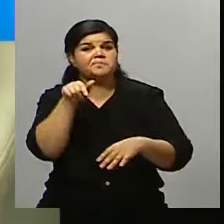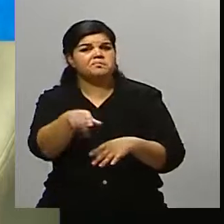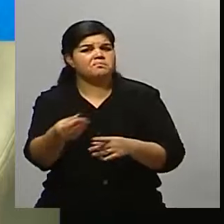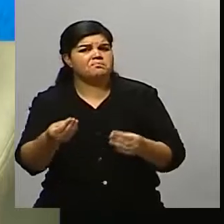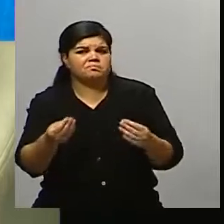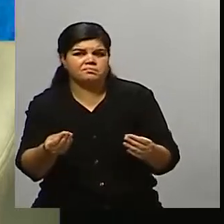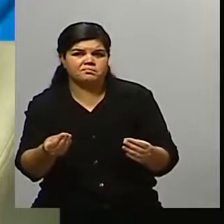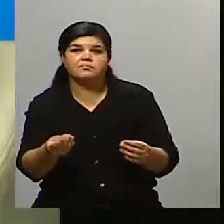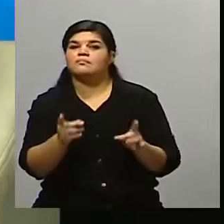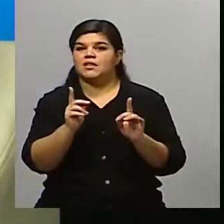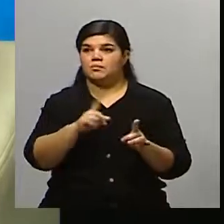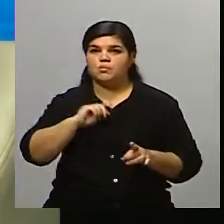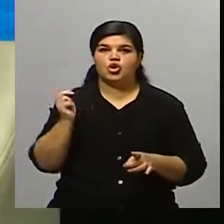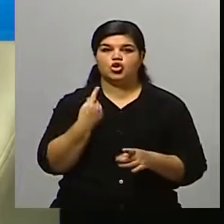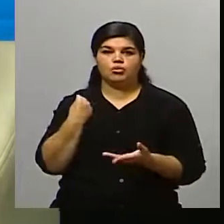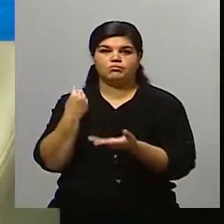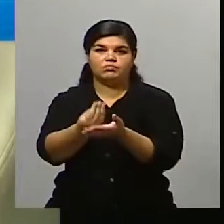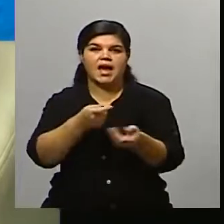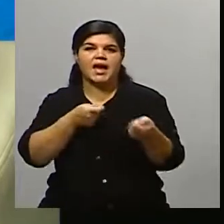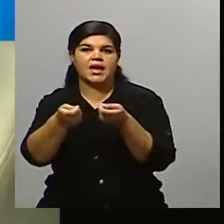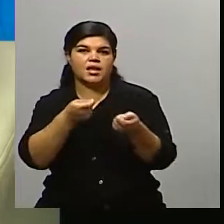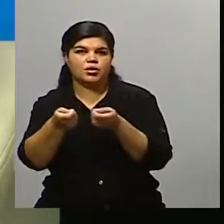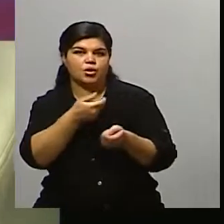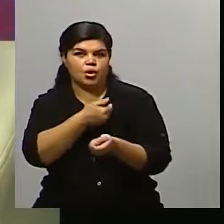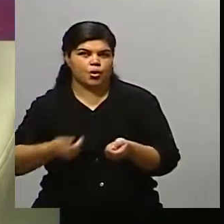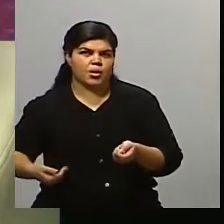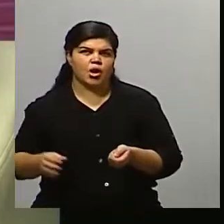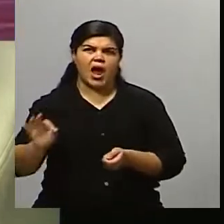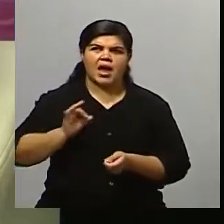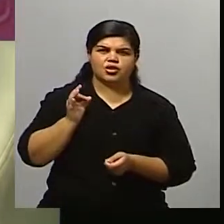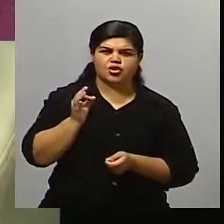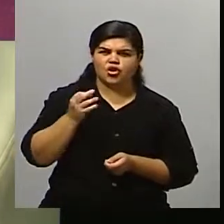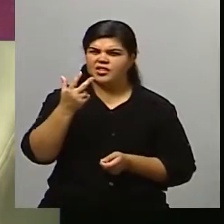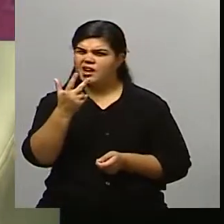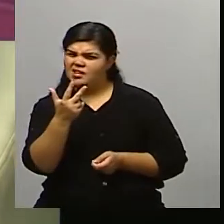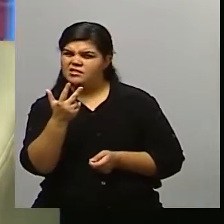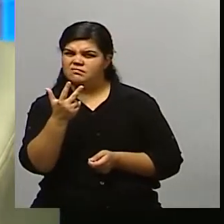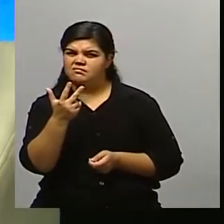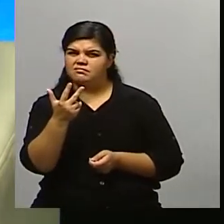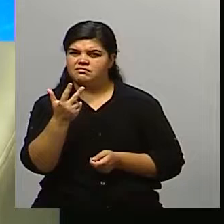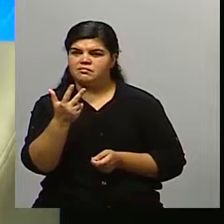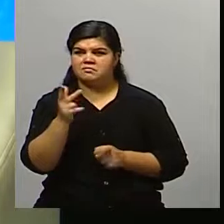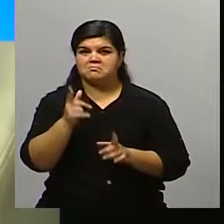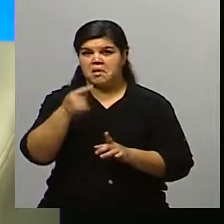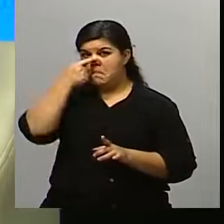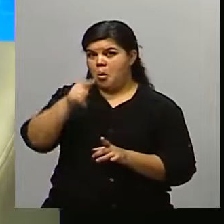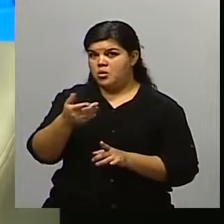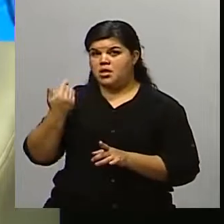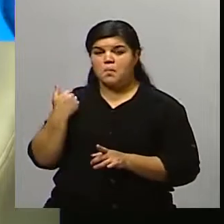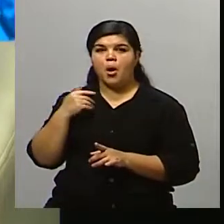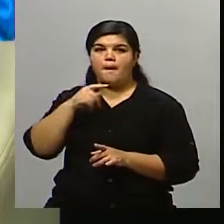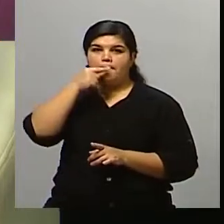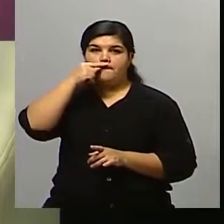bueno, cuando nosotros asumimos la gestión de gobierno en los 2, 3 años, casi 3 años últimos del gobierno de Mauricio